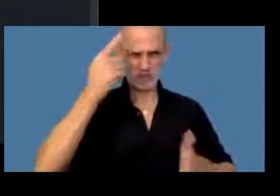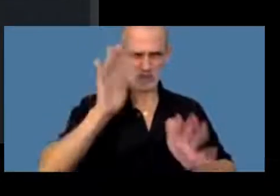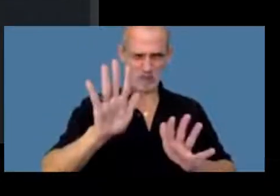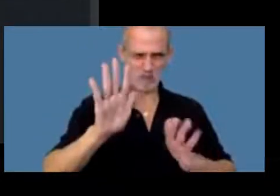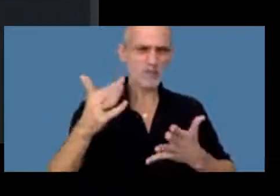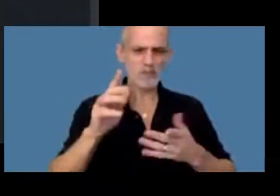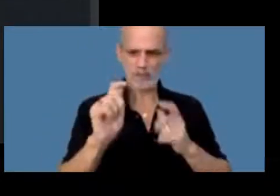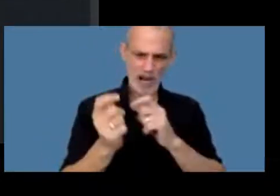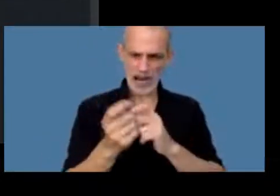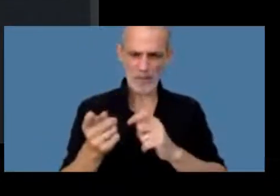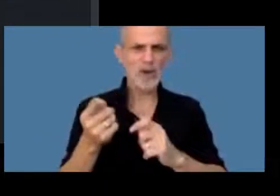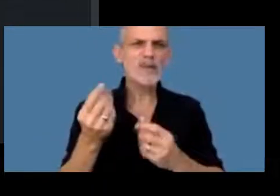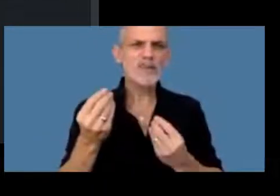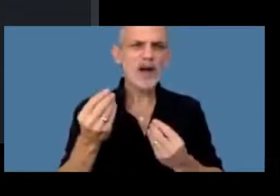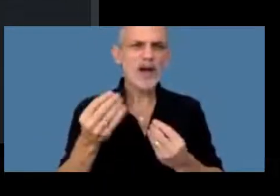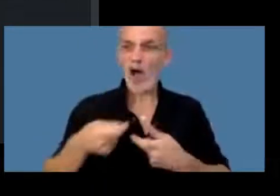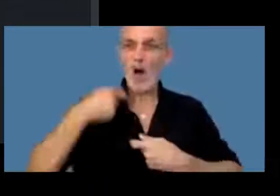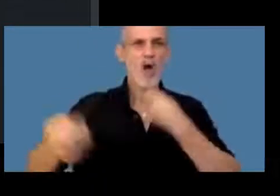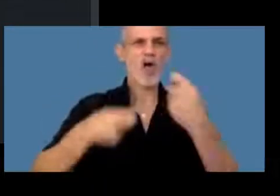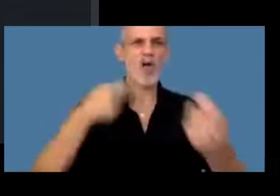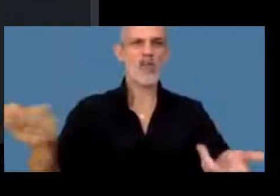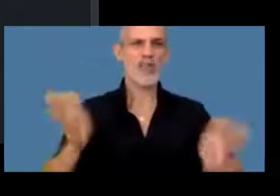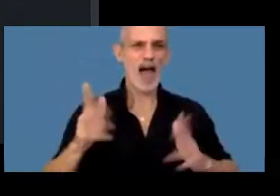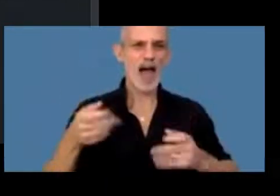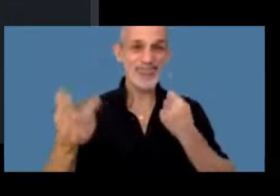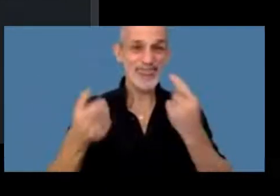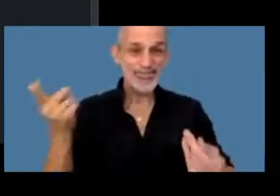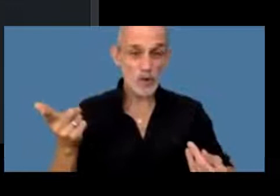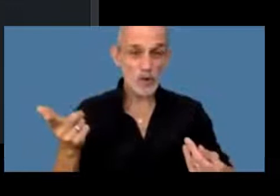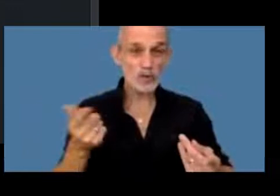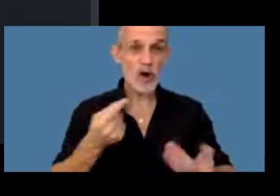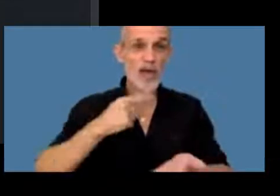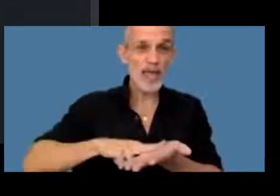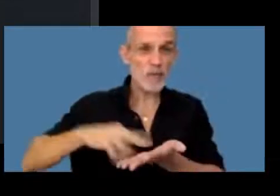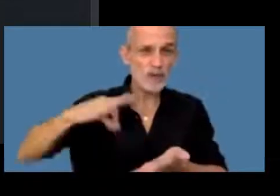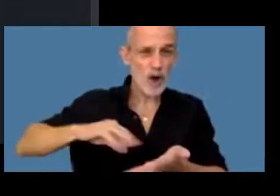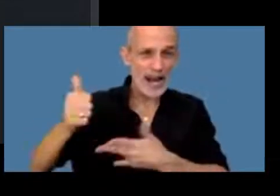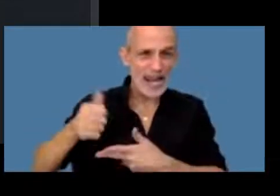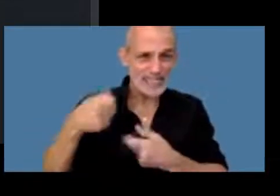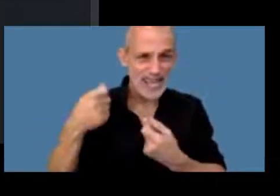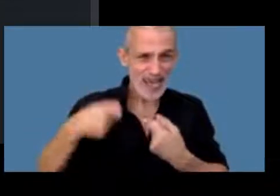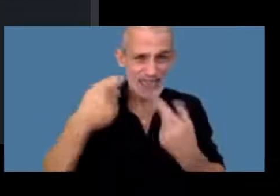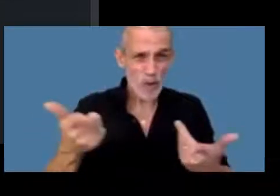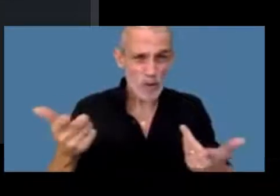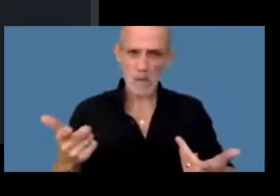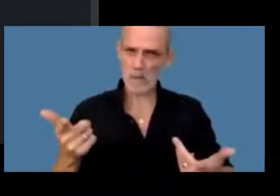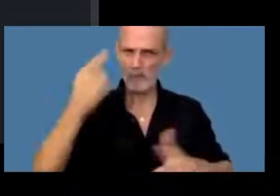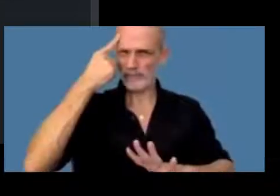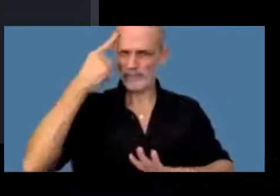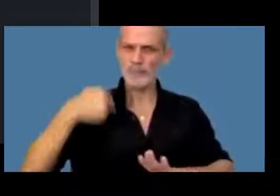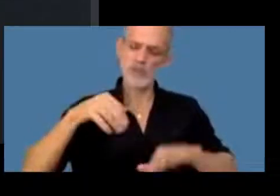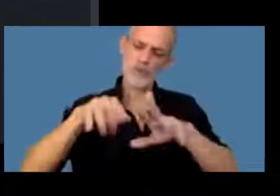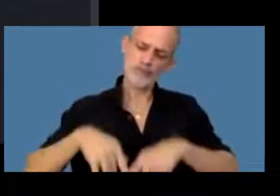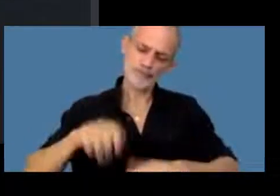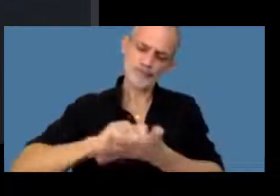producir una devolución generalizada de retenciones de ganancias. Entonces se me ocurrió hacer una nota diciendo que, bueno,